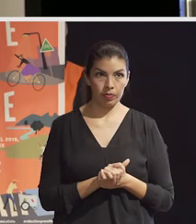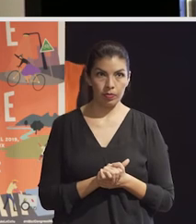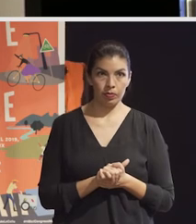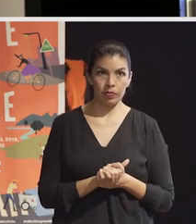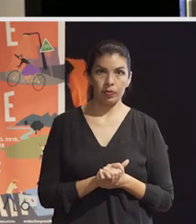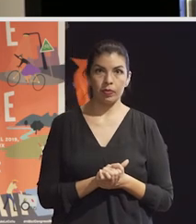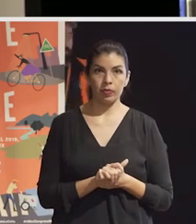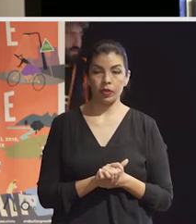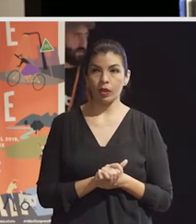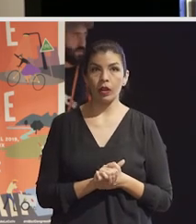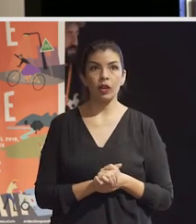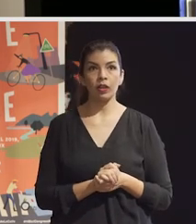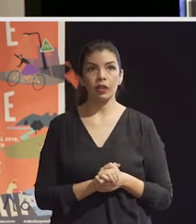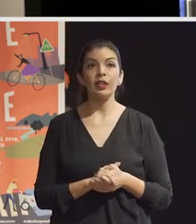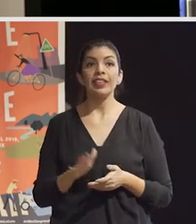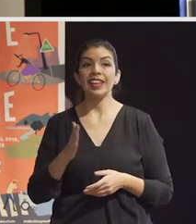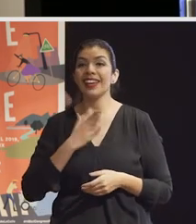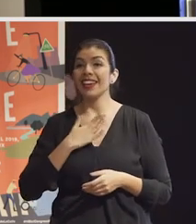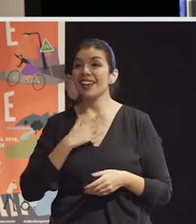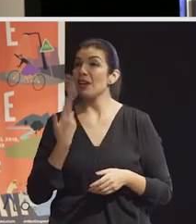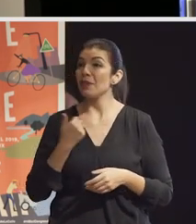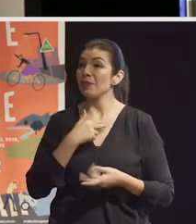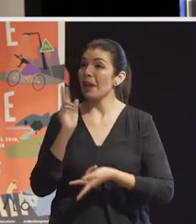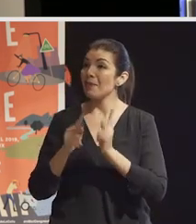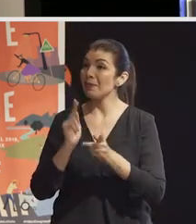eso hablando de chile sin saber que tenemos presencia